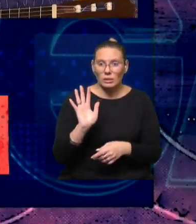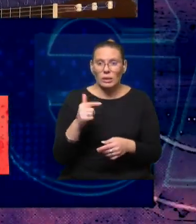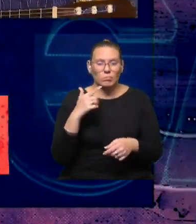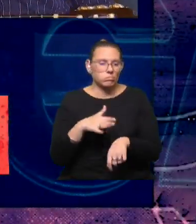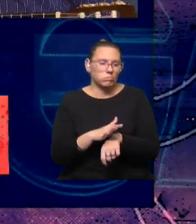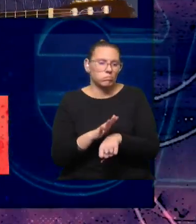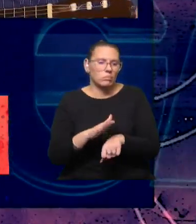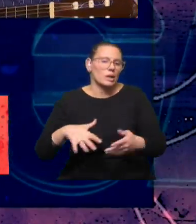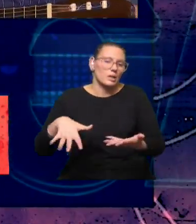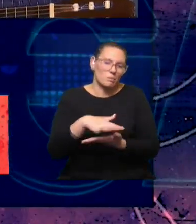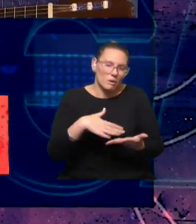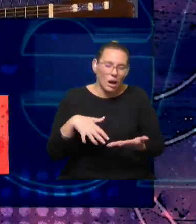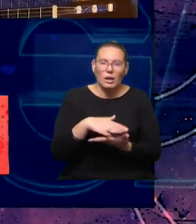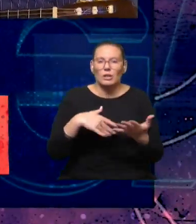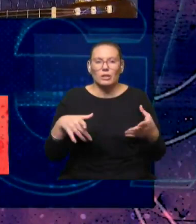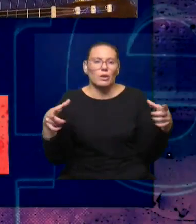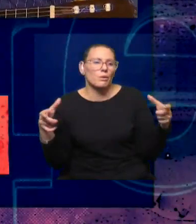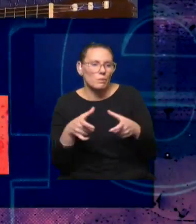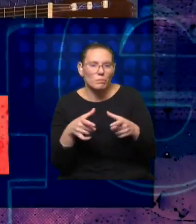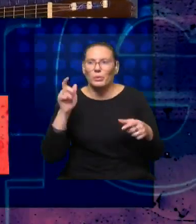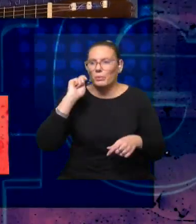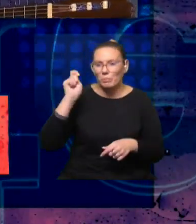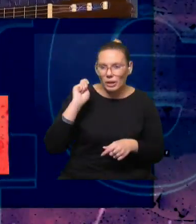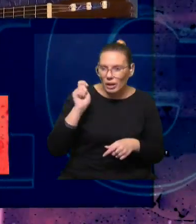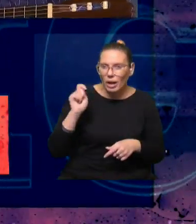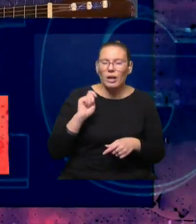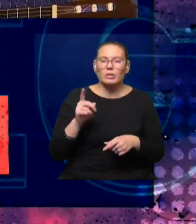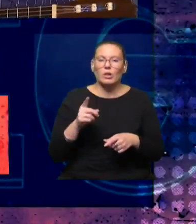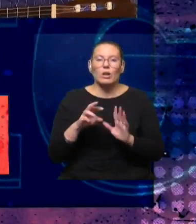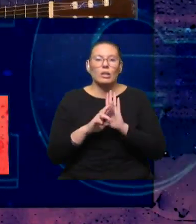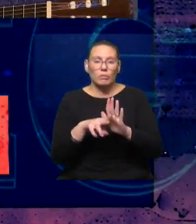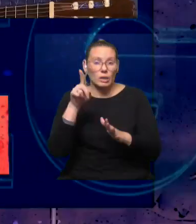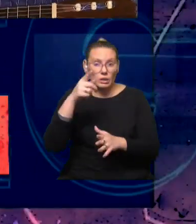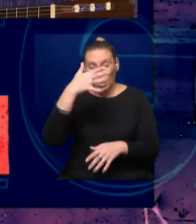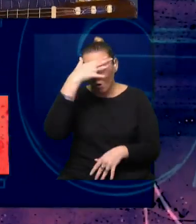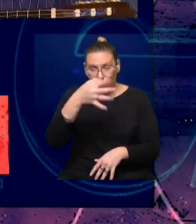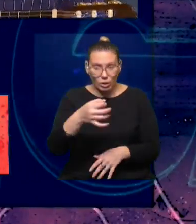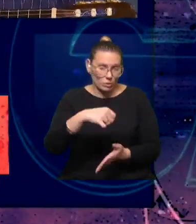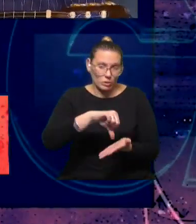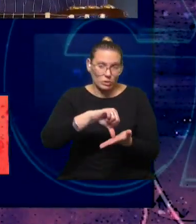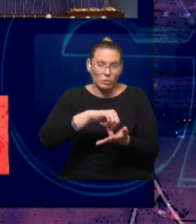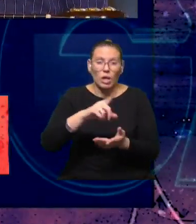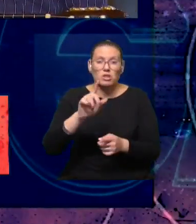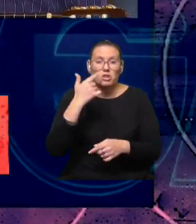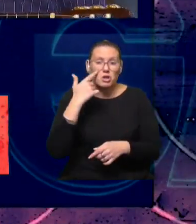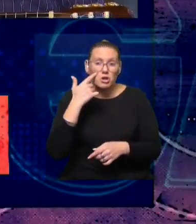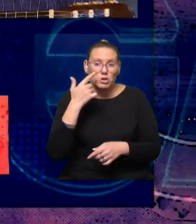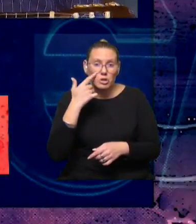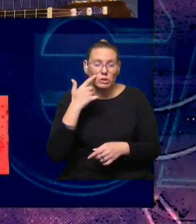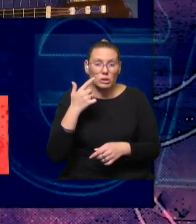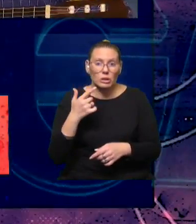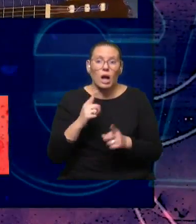esquina en los cumpleaños en las juntadas de muchos referentes de allá del pueblo que tal vez no son conocidos a nivel nacional